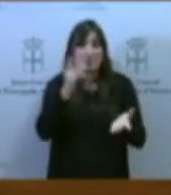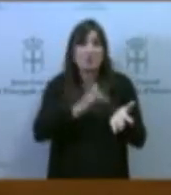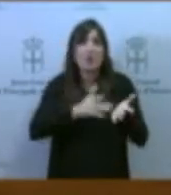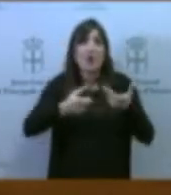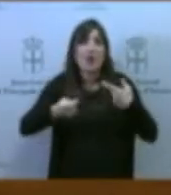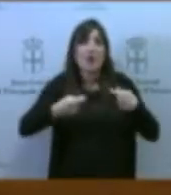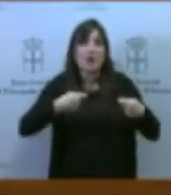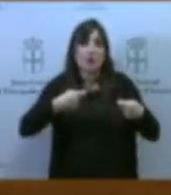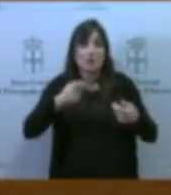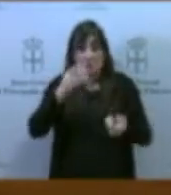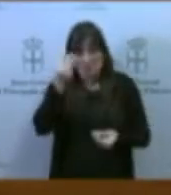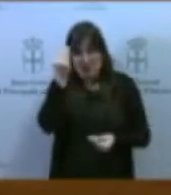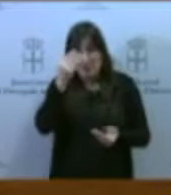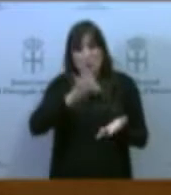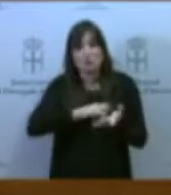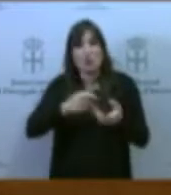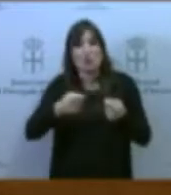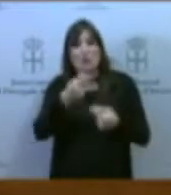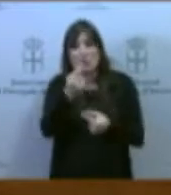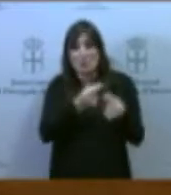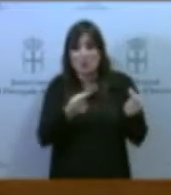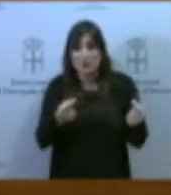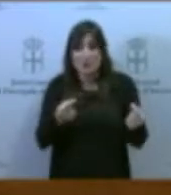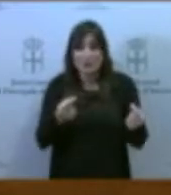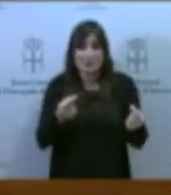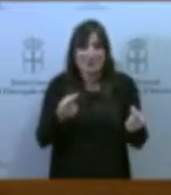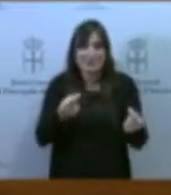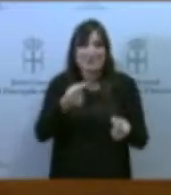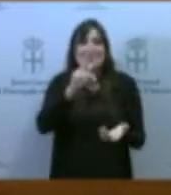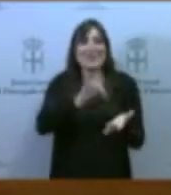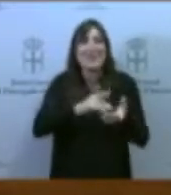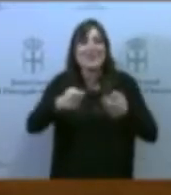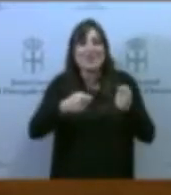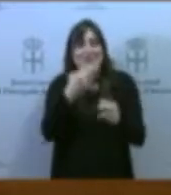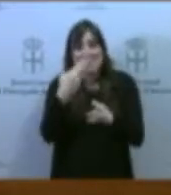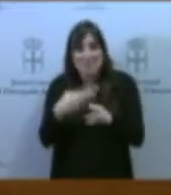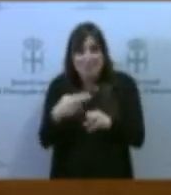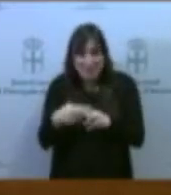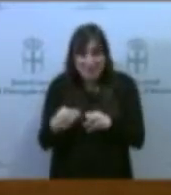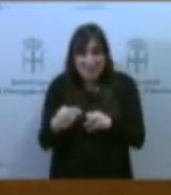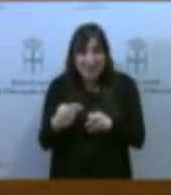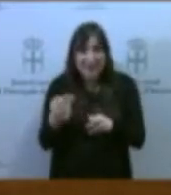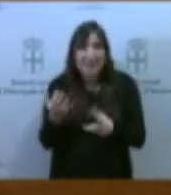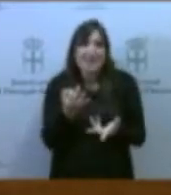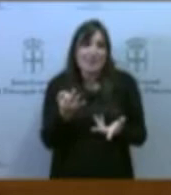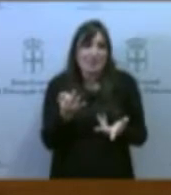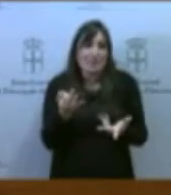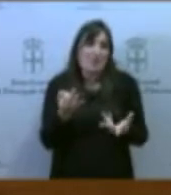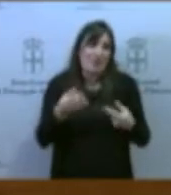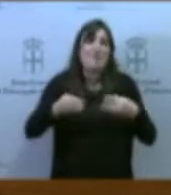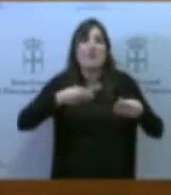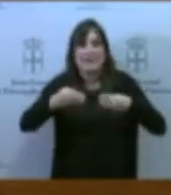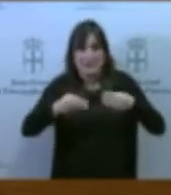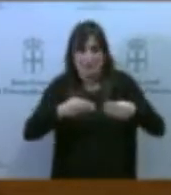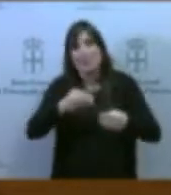presupuestaria, que en una negociación política hay que ceder, por supuesto, pero lo que no cuente con nosotros es para convertirnos en